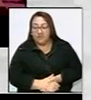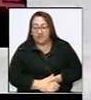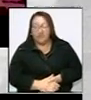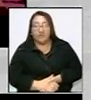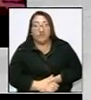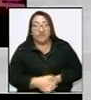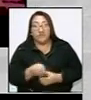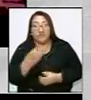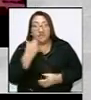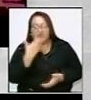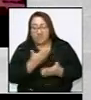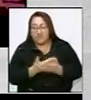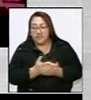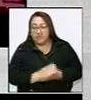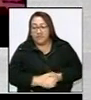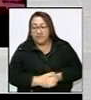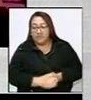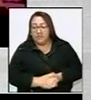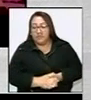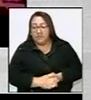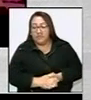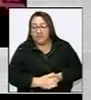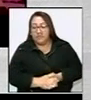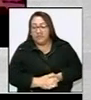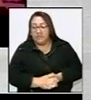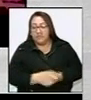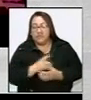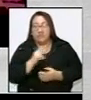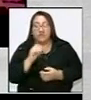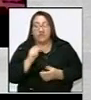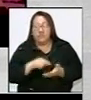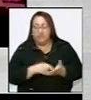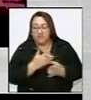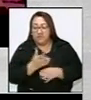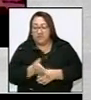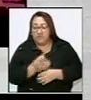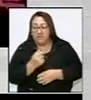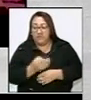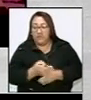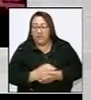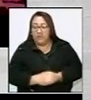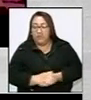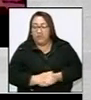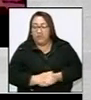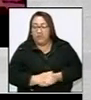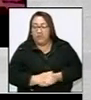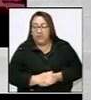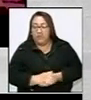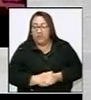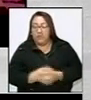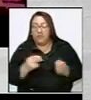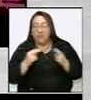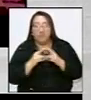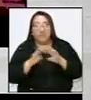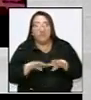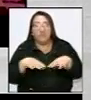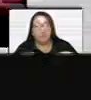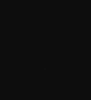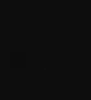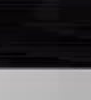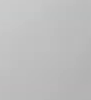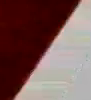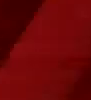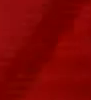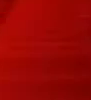Bien, muchísimas gracias, Raquel Salazar, por este pase. Efectivamente, nos encontramos en el hemiciclo Raúl